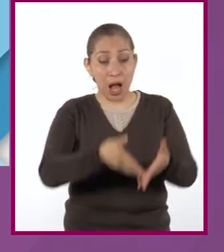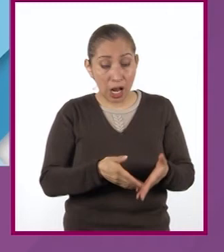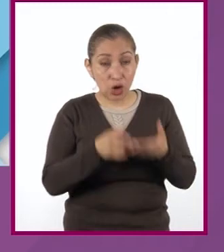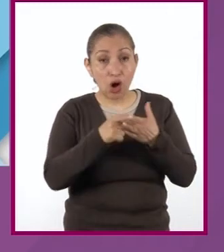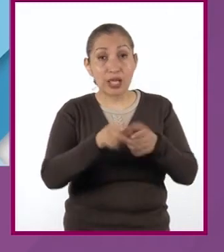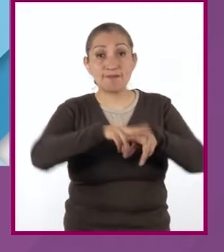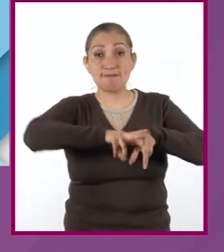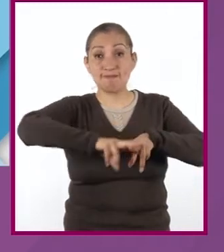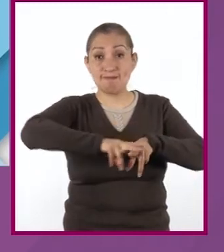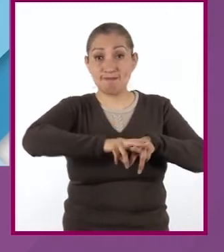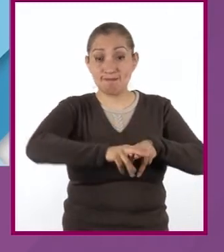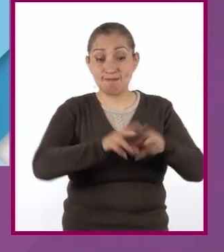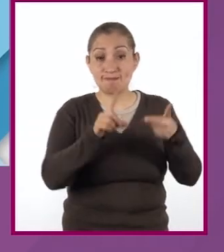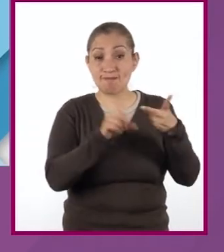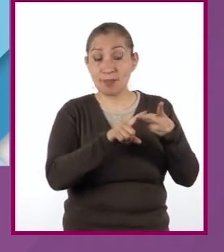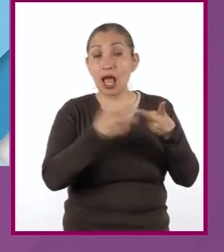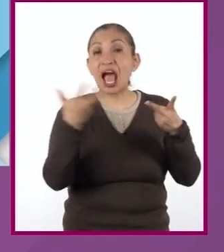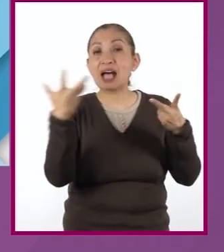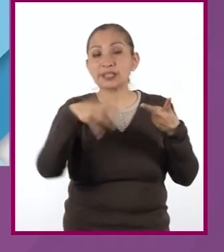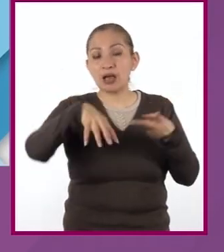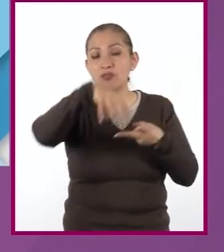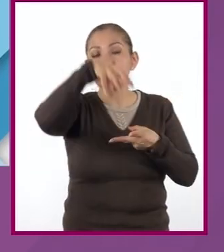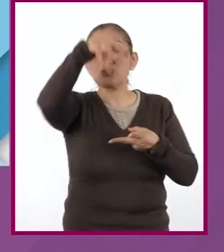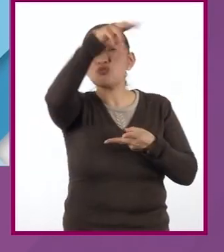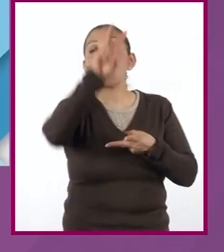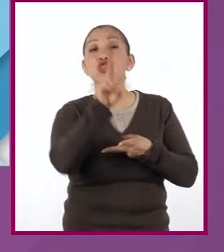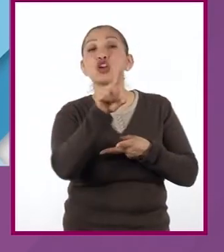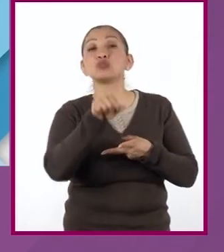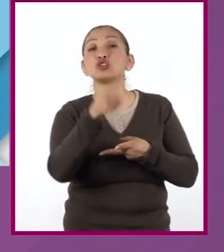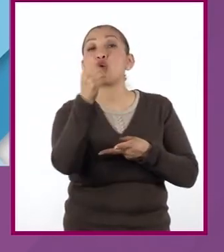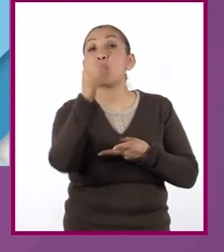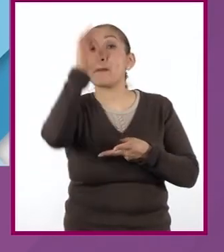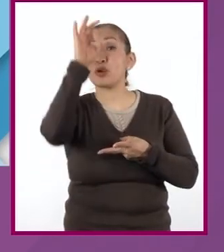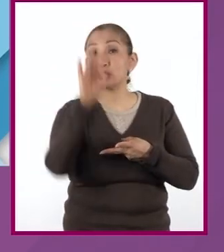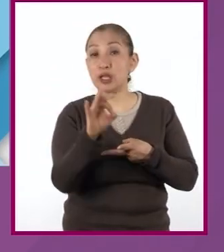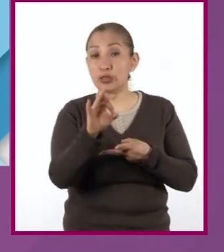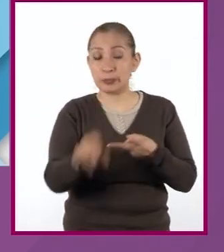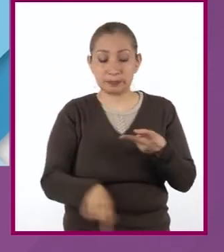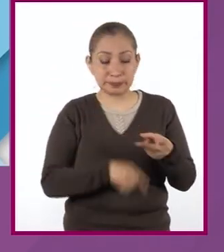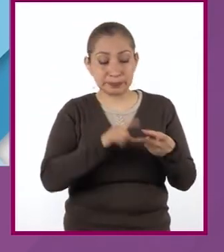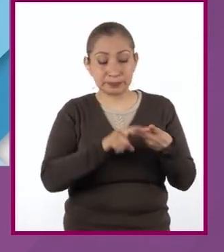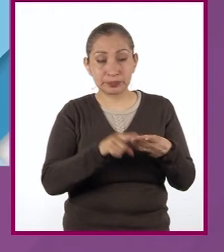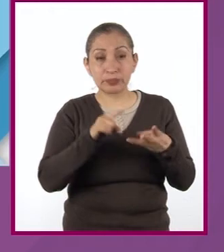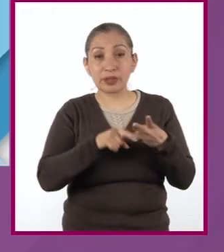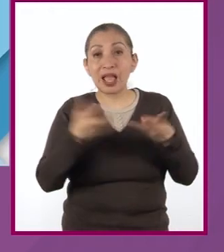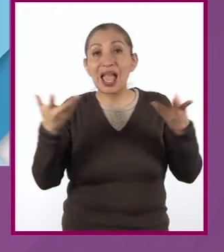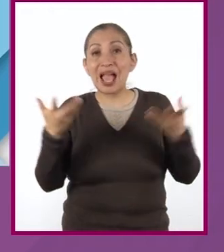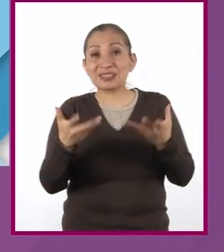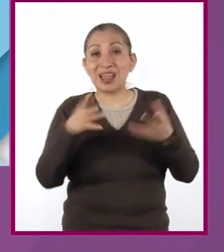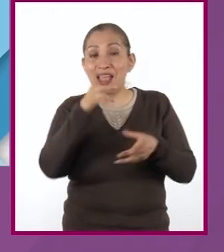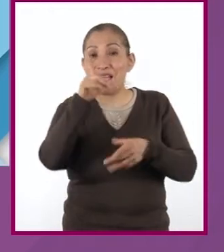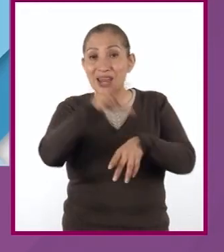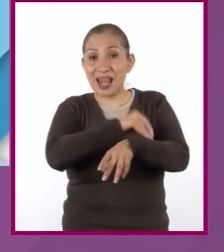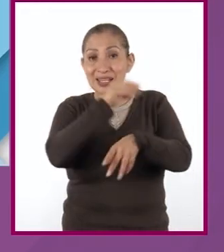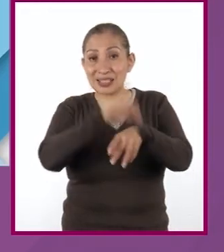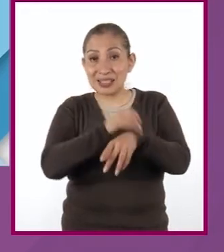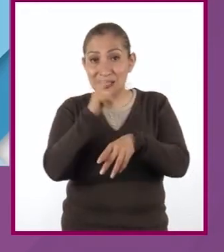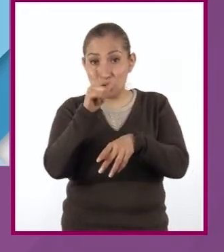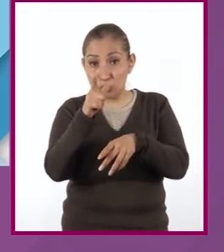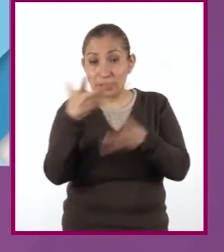y ferrocarriles emiten el 2.9%. La producción de energía